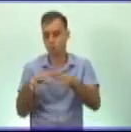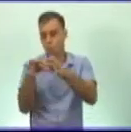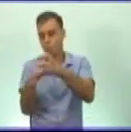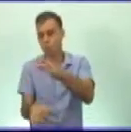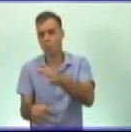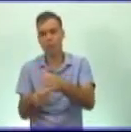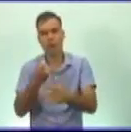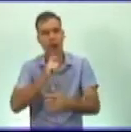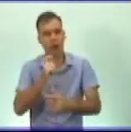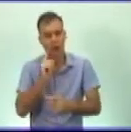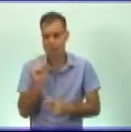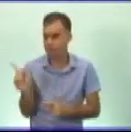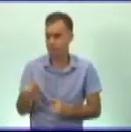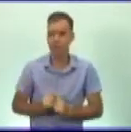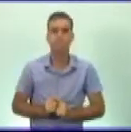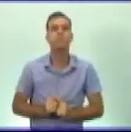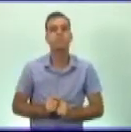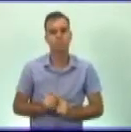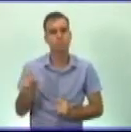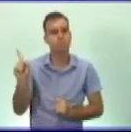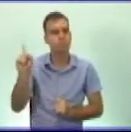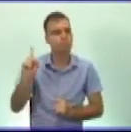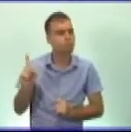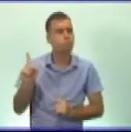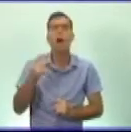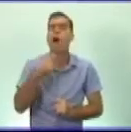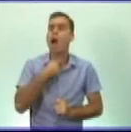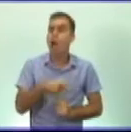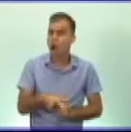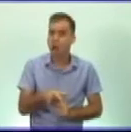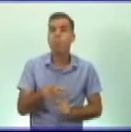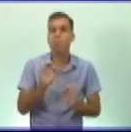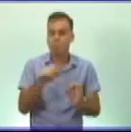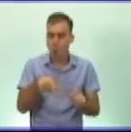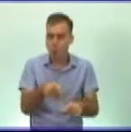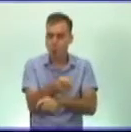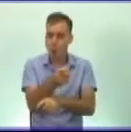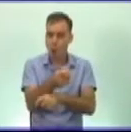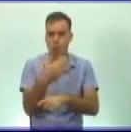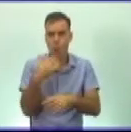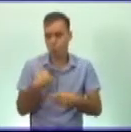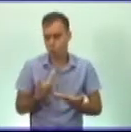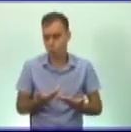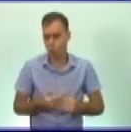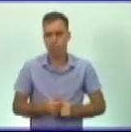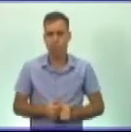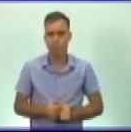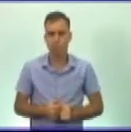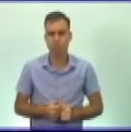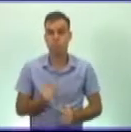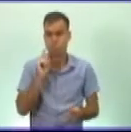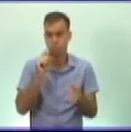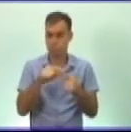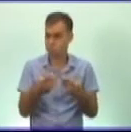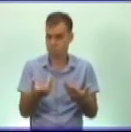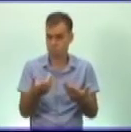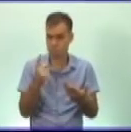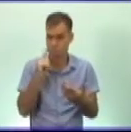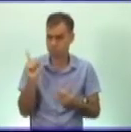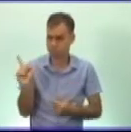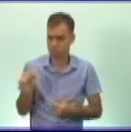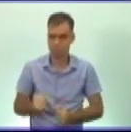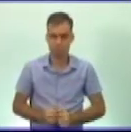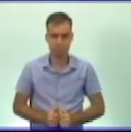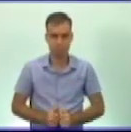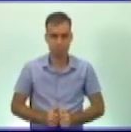mostrar ejemplos de estos cuerpos que vamos a trabajar en la clase de hoy. Por tanto, nuestro objetivo es resolver ejercicios donde